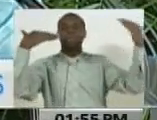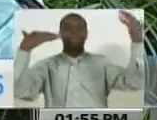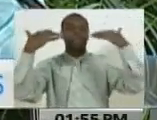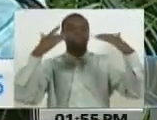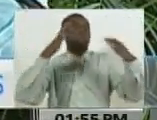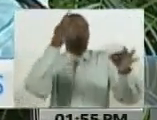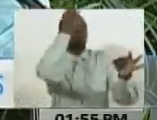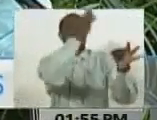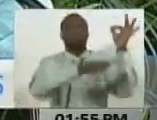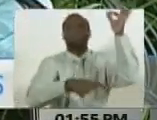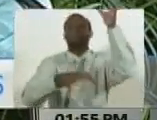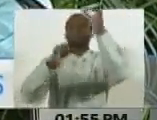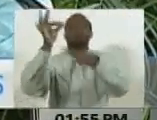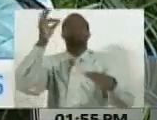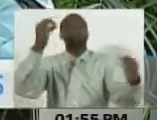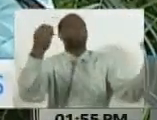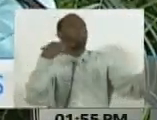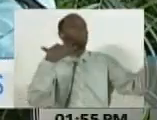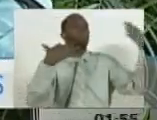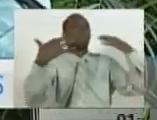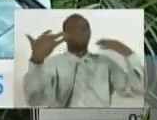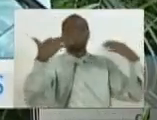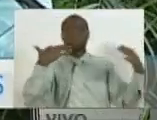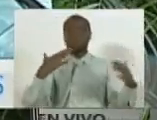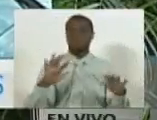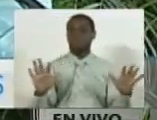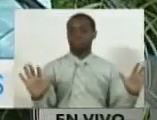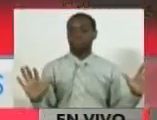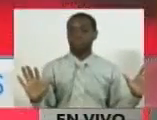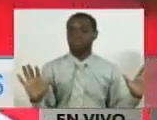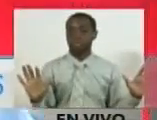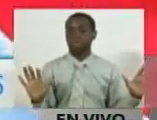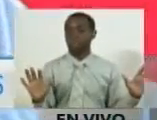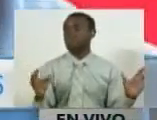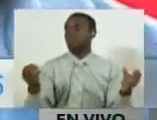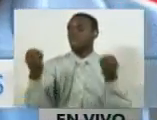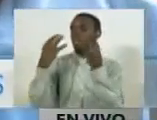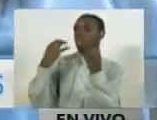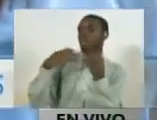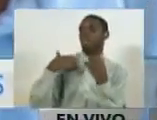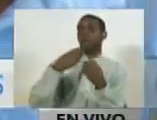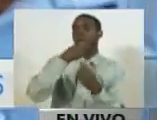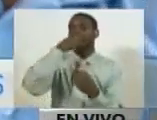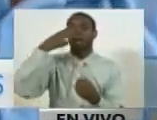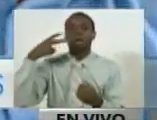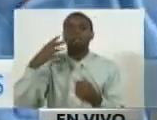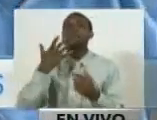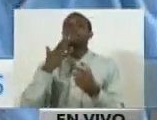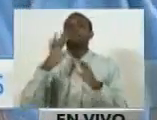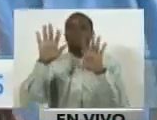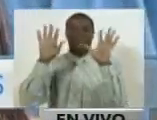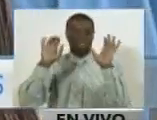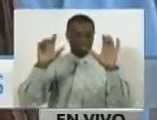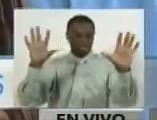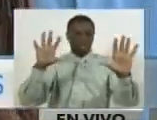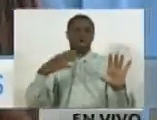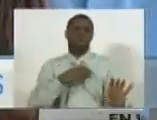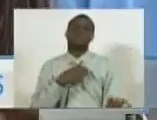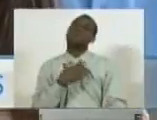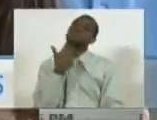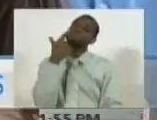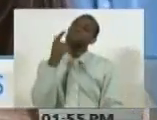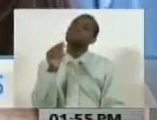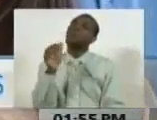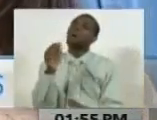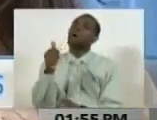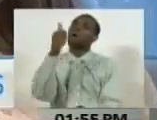enseñan a admirar a los narcotraficantes. Y al final las narconovelas enseñan que los líderes de los